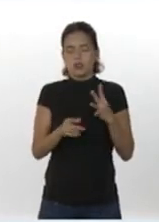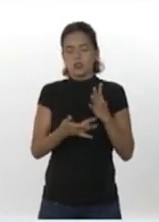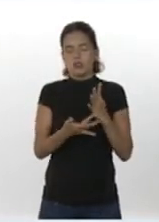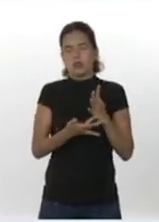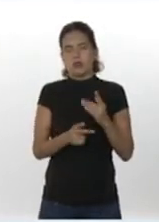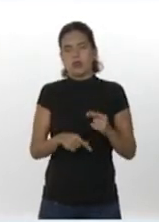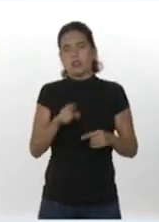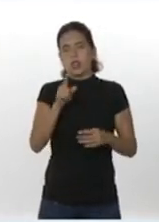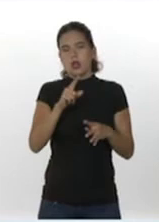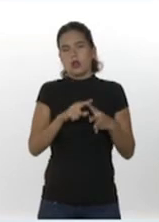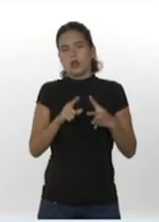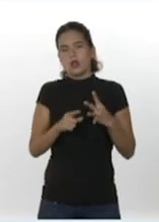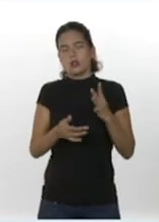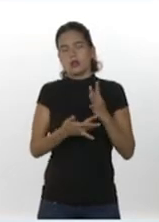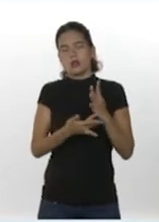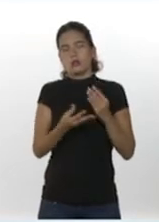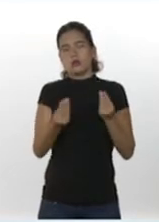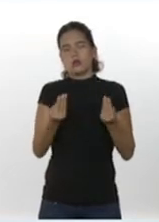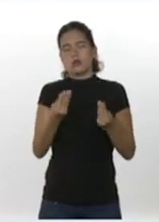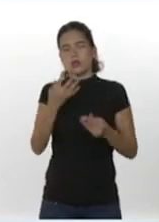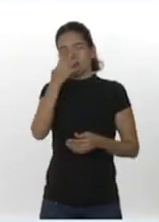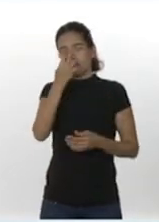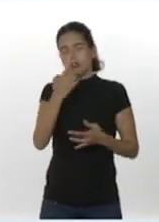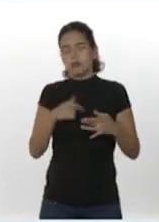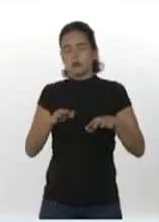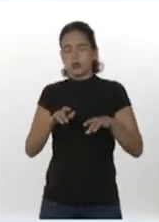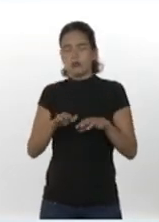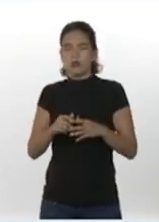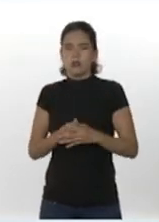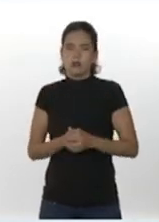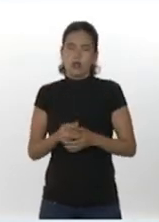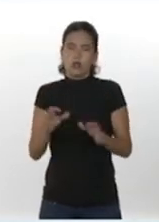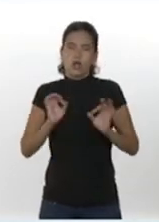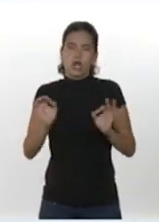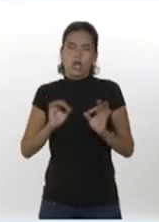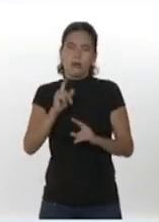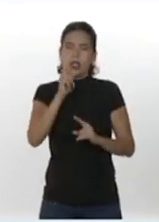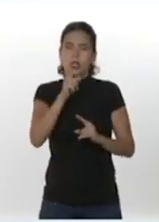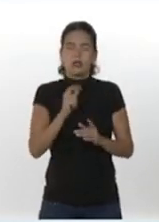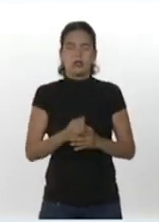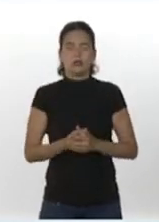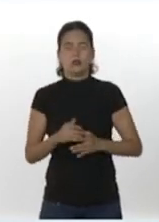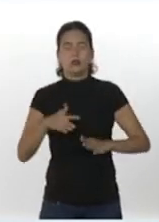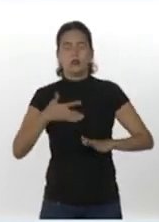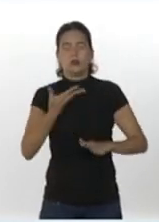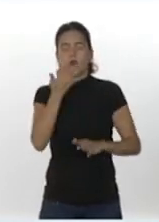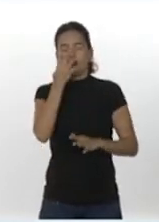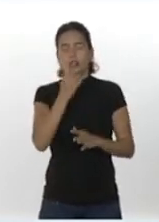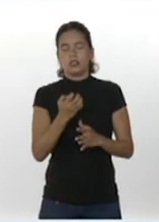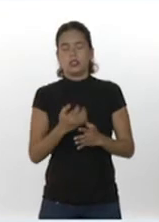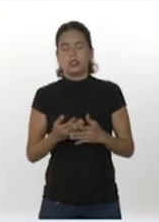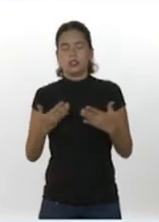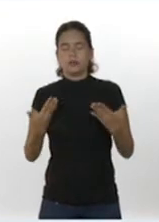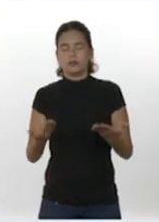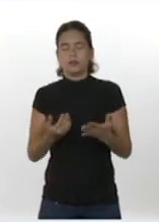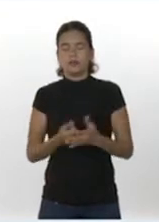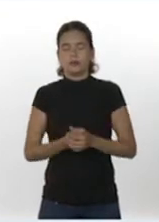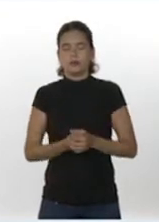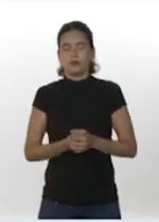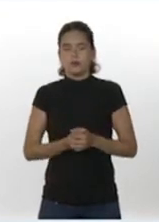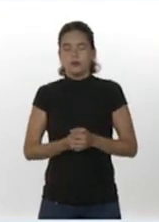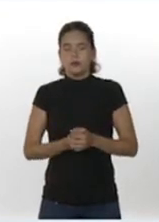aparato tecnológico, lo que muchos entienden como una computadora, no es solamente eso. Podemos entender que una